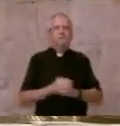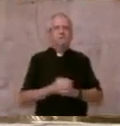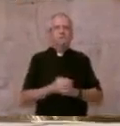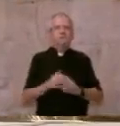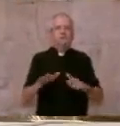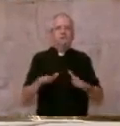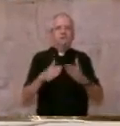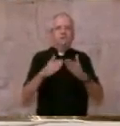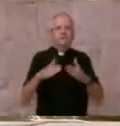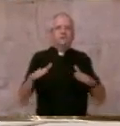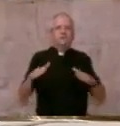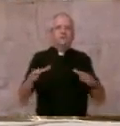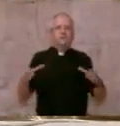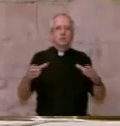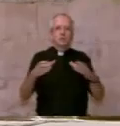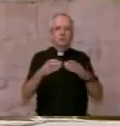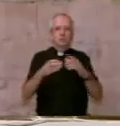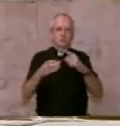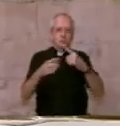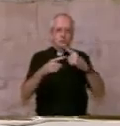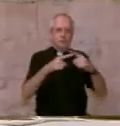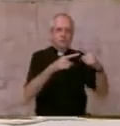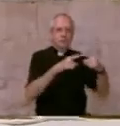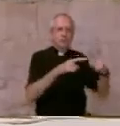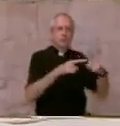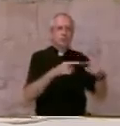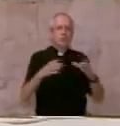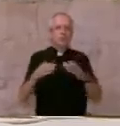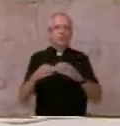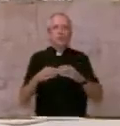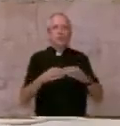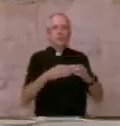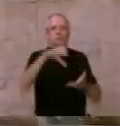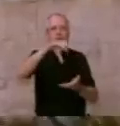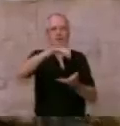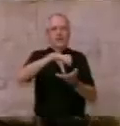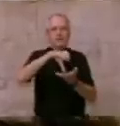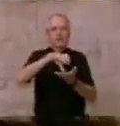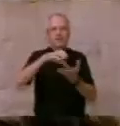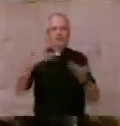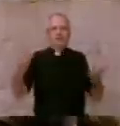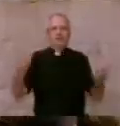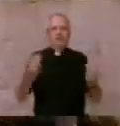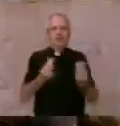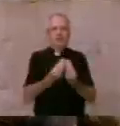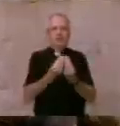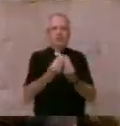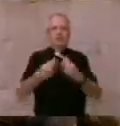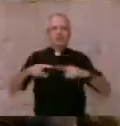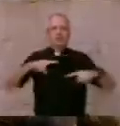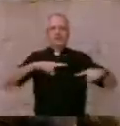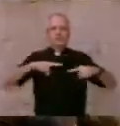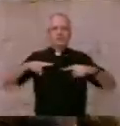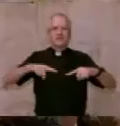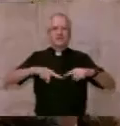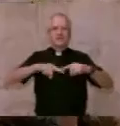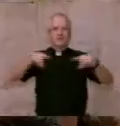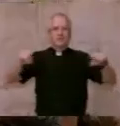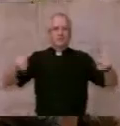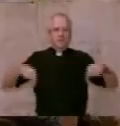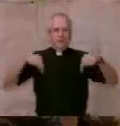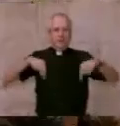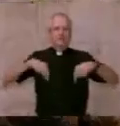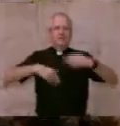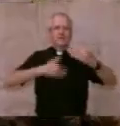Cor de la Parroquia del Roser, la Coral Vendedal y el Orfeó Tortosí, todas ellas dirigidas por Andreu